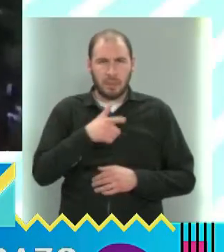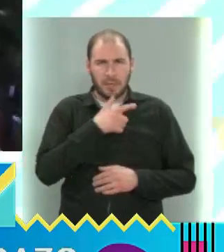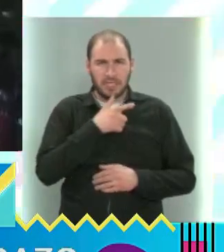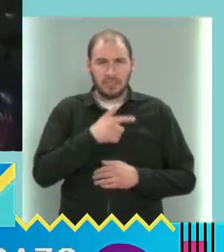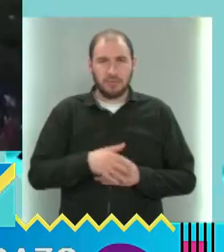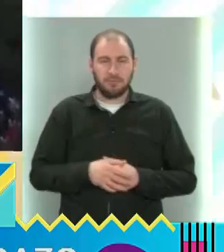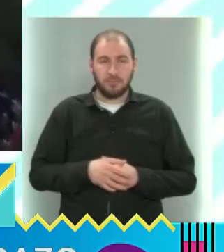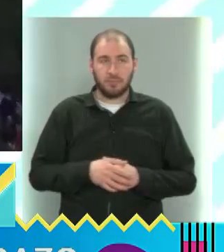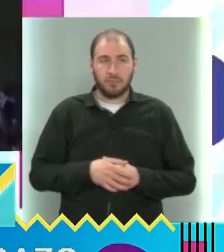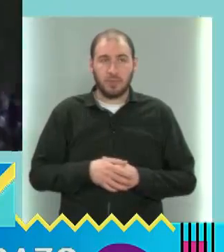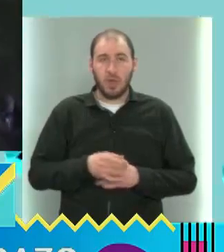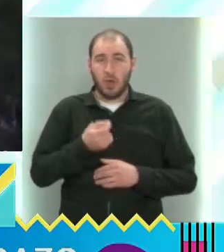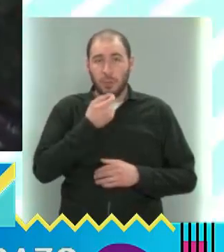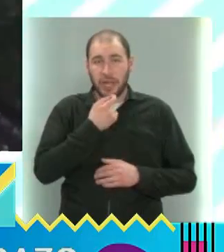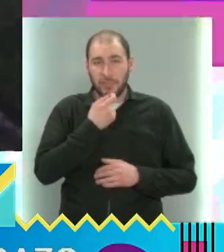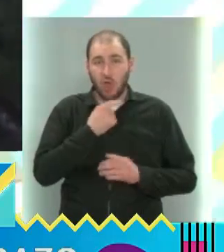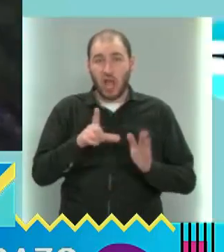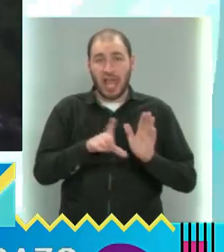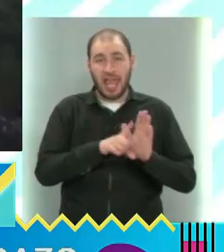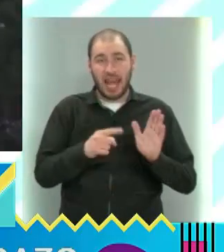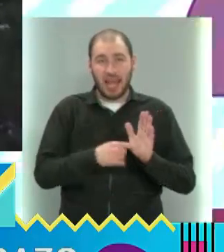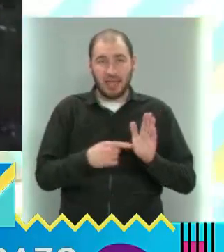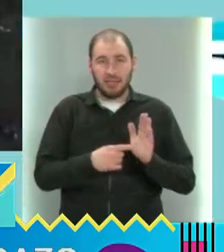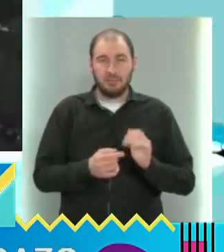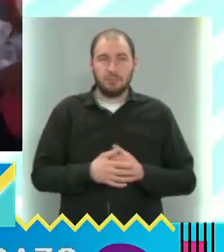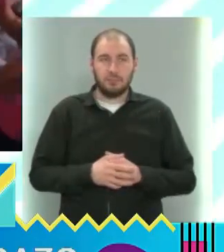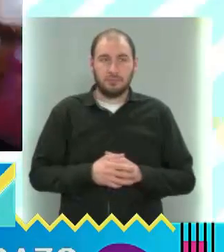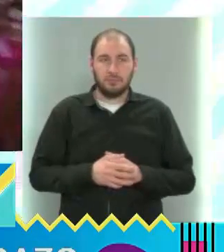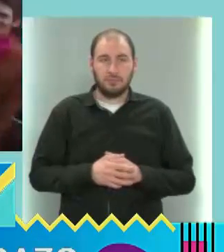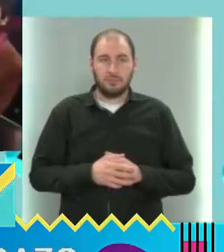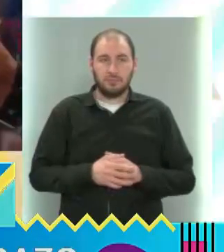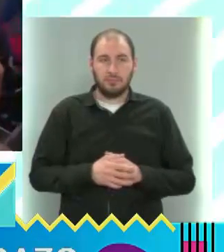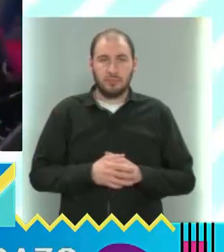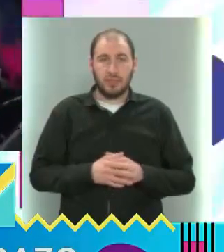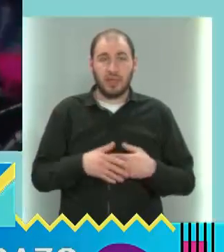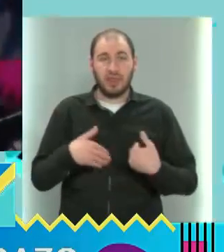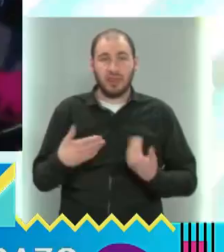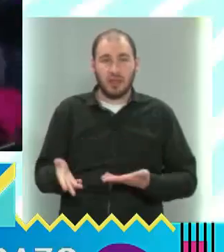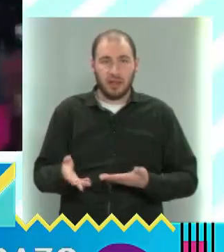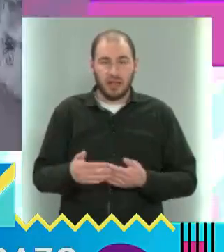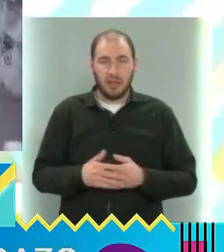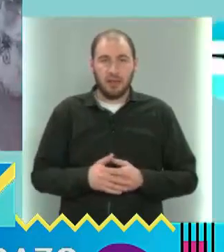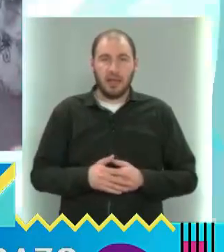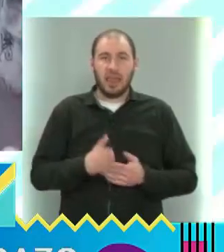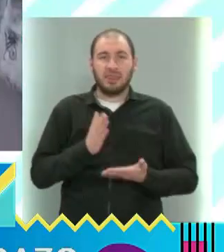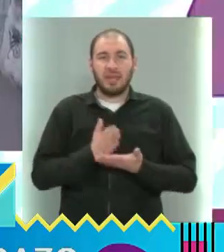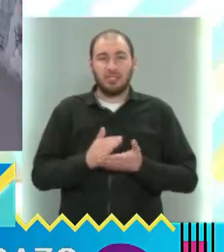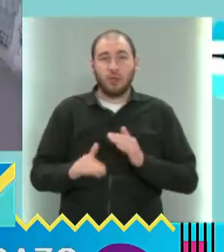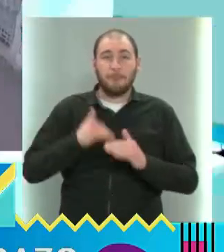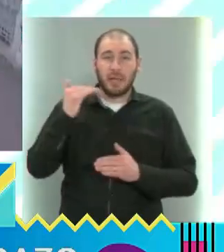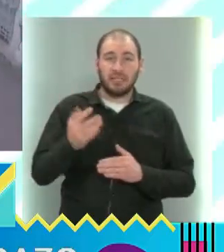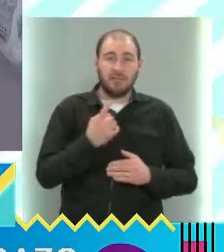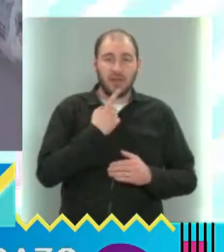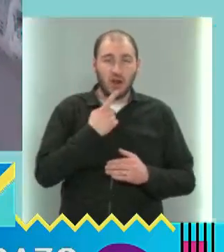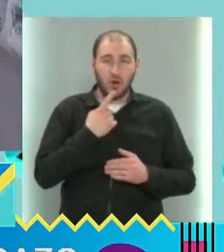que si hay una ley que le da mayor derechos al hombre